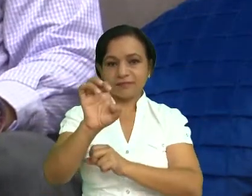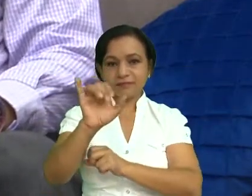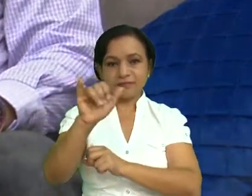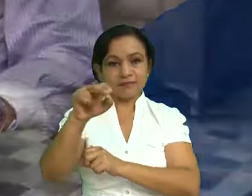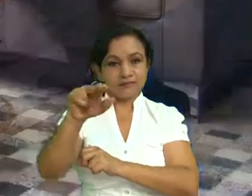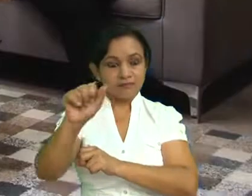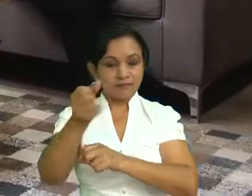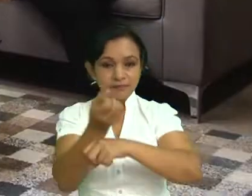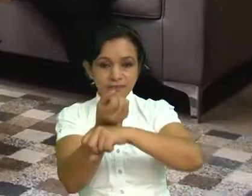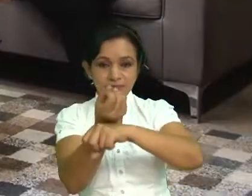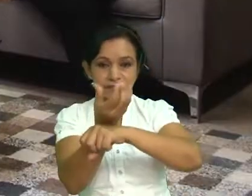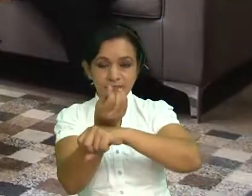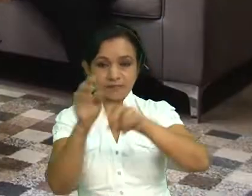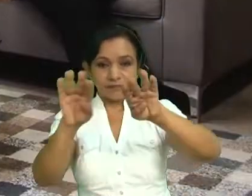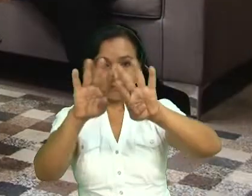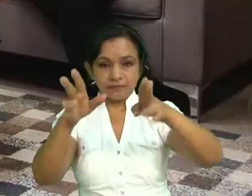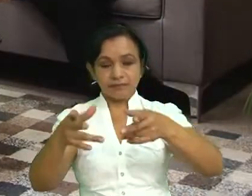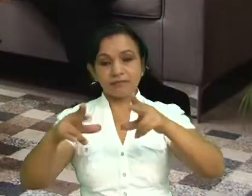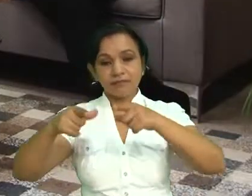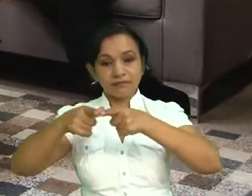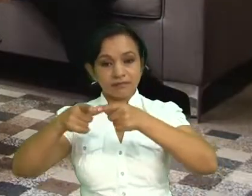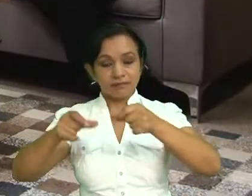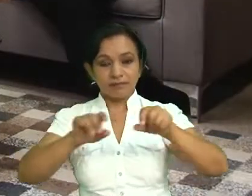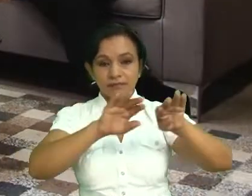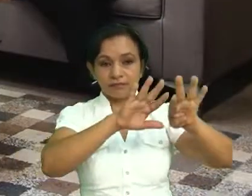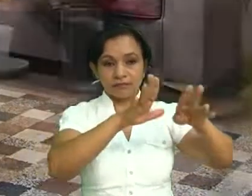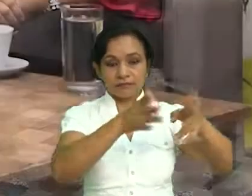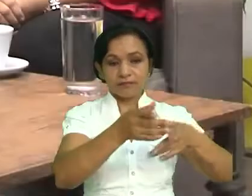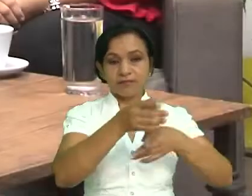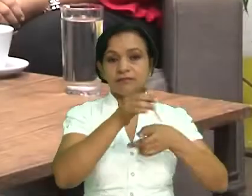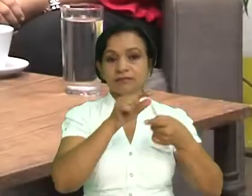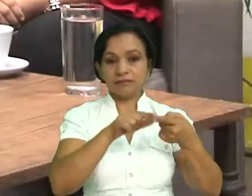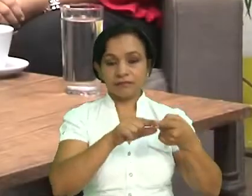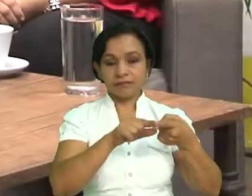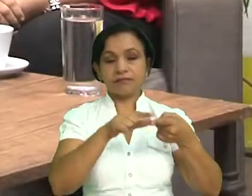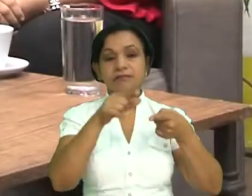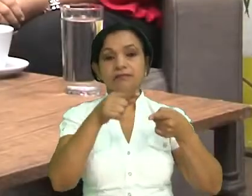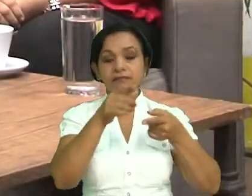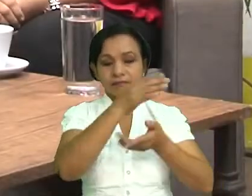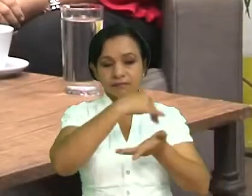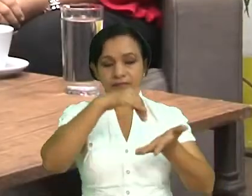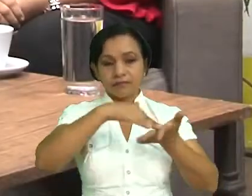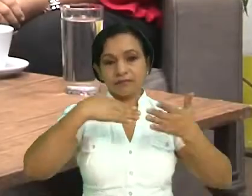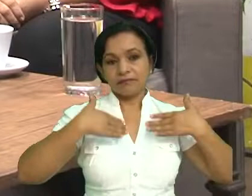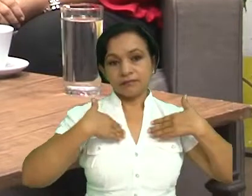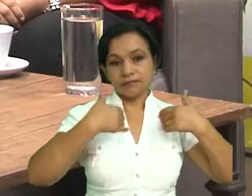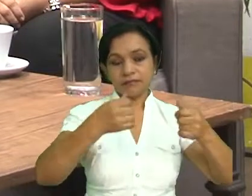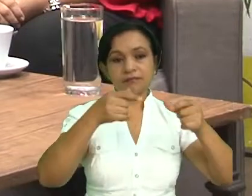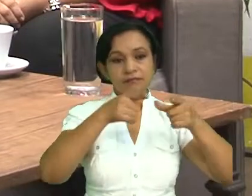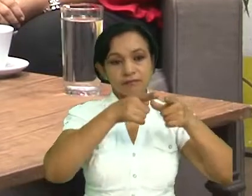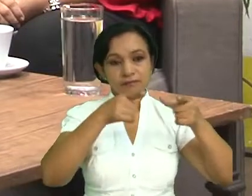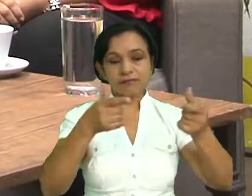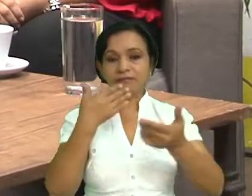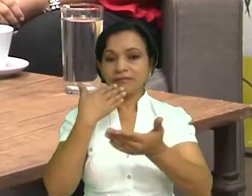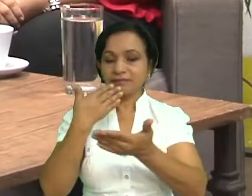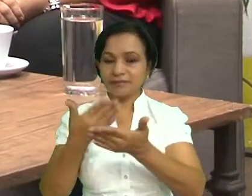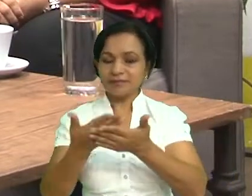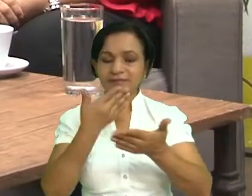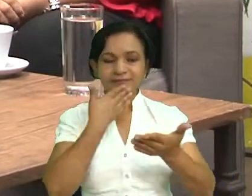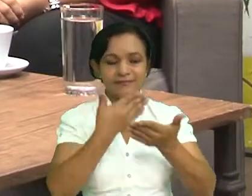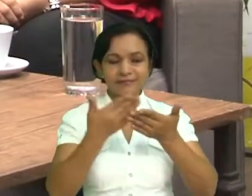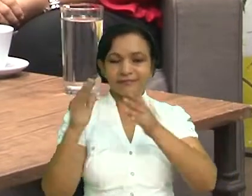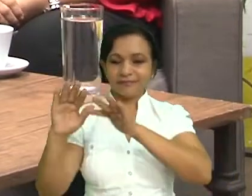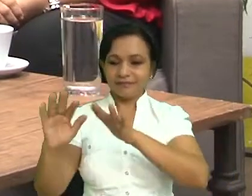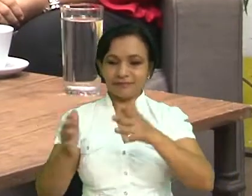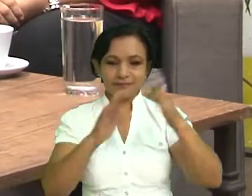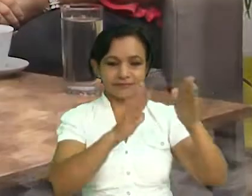Managua, y junto a ella la compañera Maylin Brenes, directora del CILAIS, también de Managua. A ambas, bienvenidas. Muchísimas gracias. Gracias por la invitación.